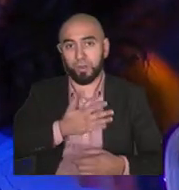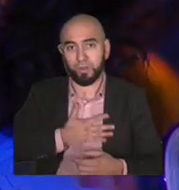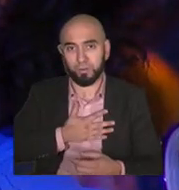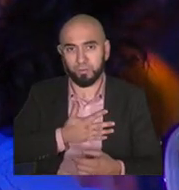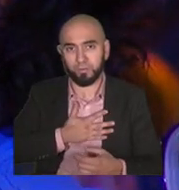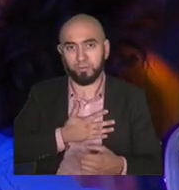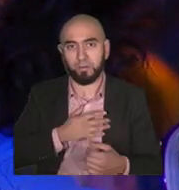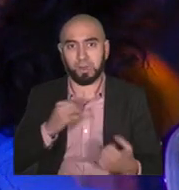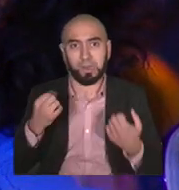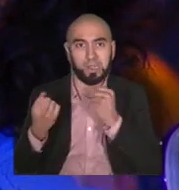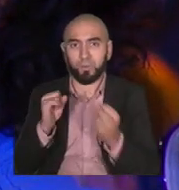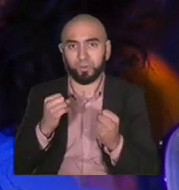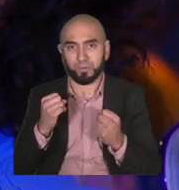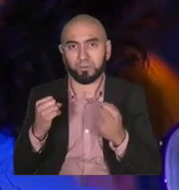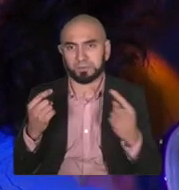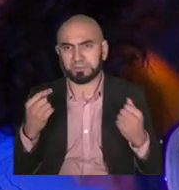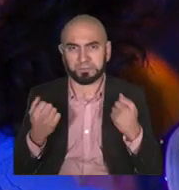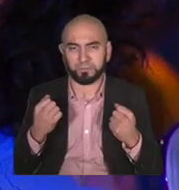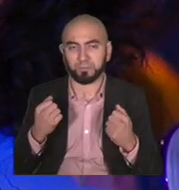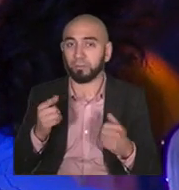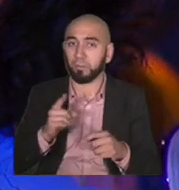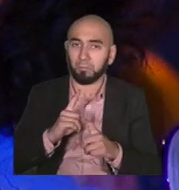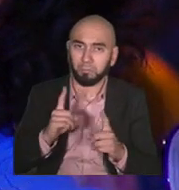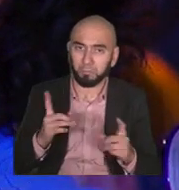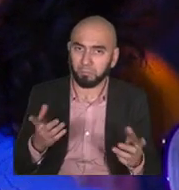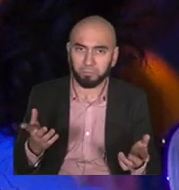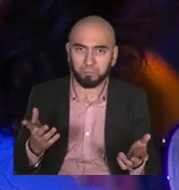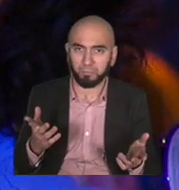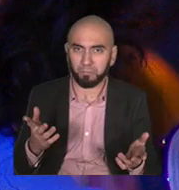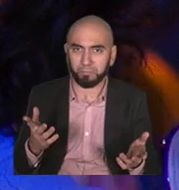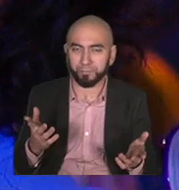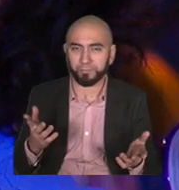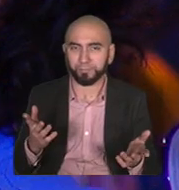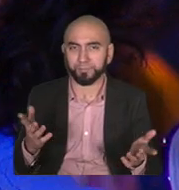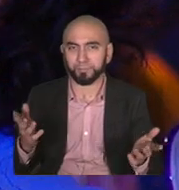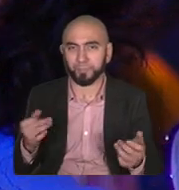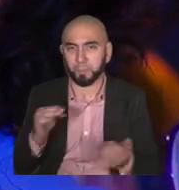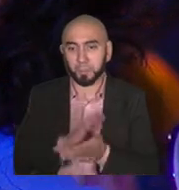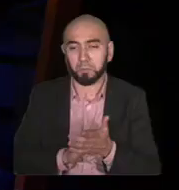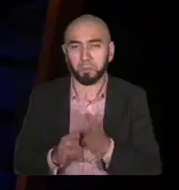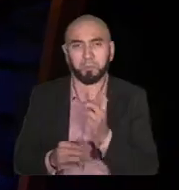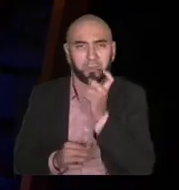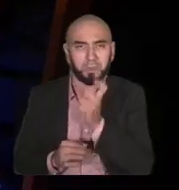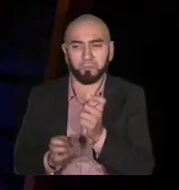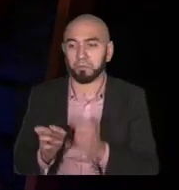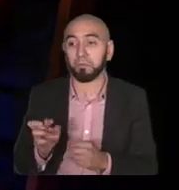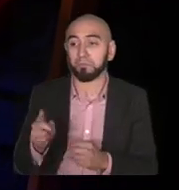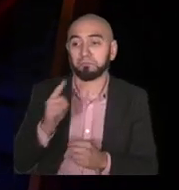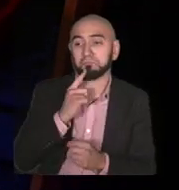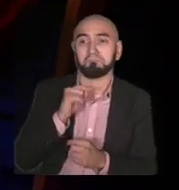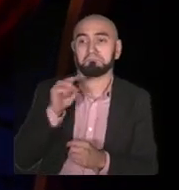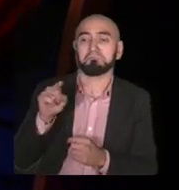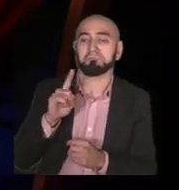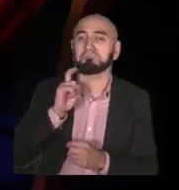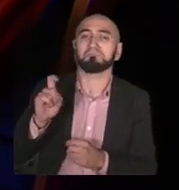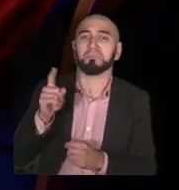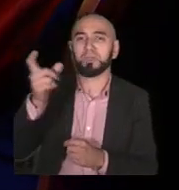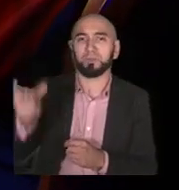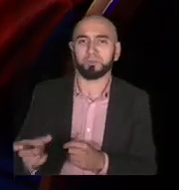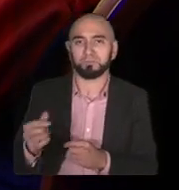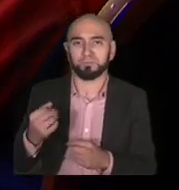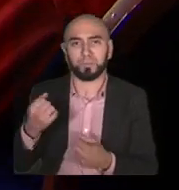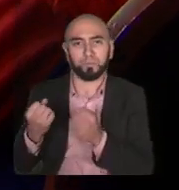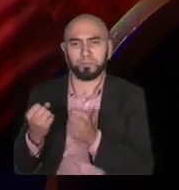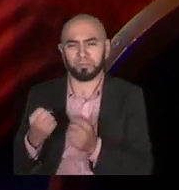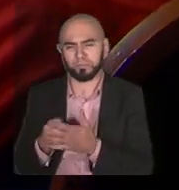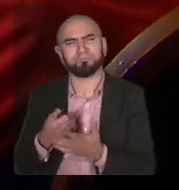Es un poco un término problemático, ¿cierto? Tú eres neurótico. ¿Cómo las personas se sienten